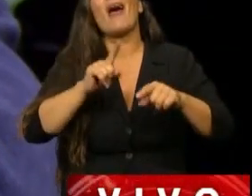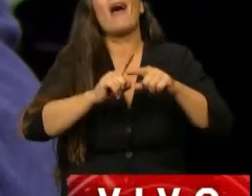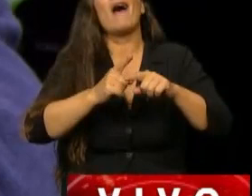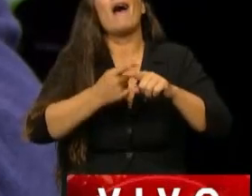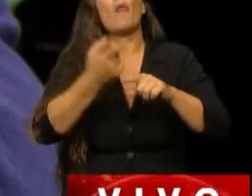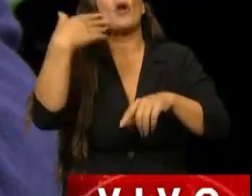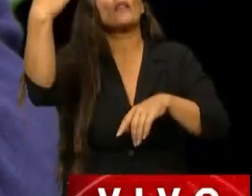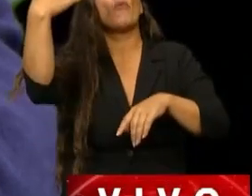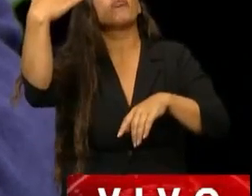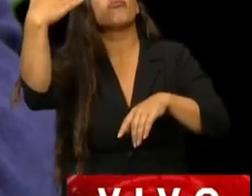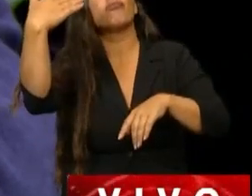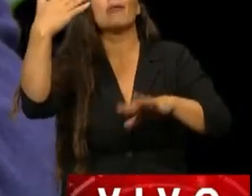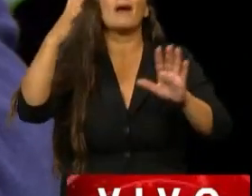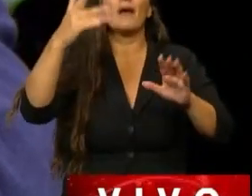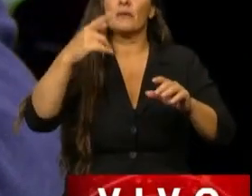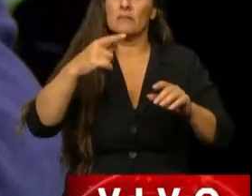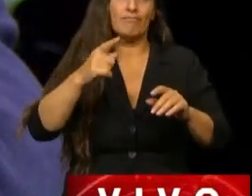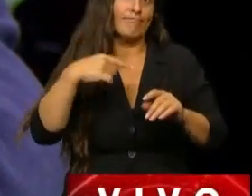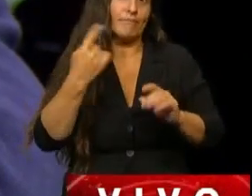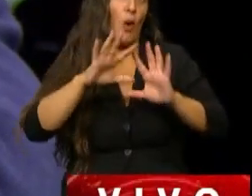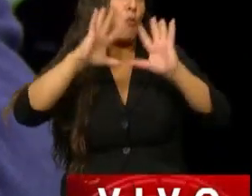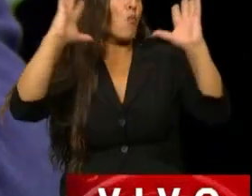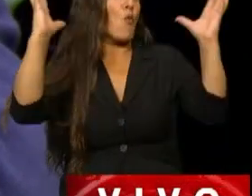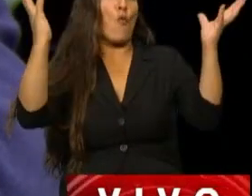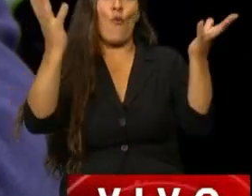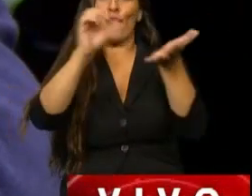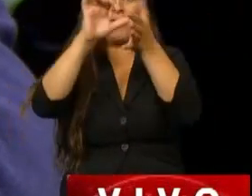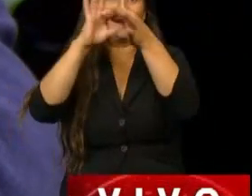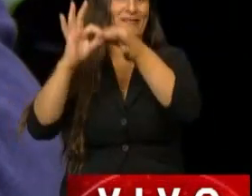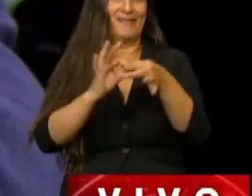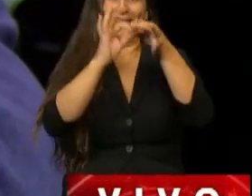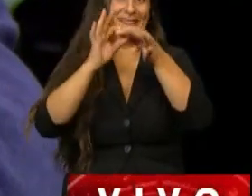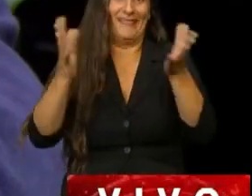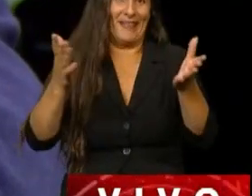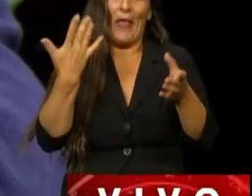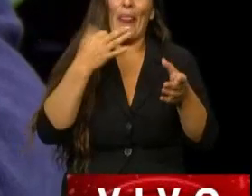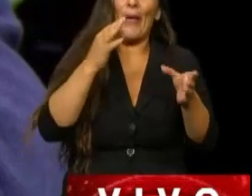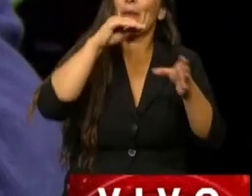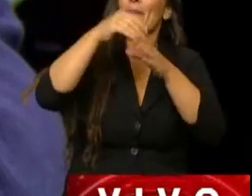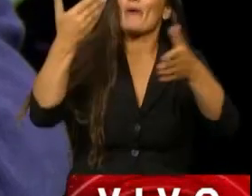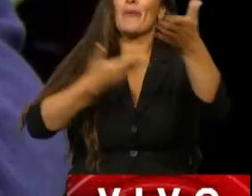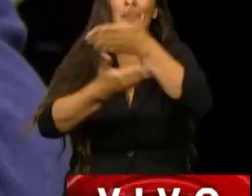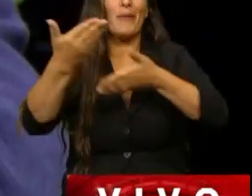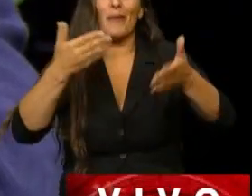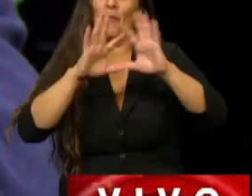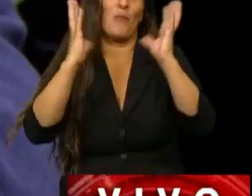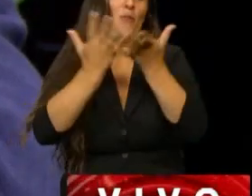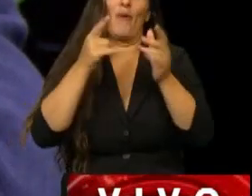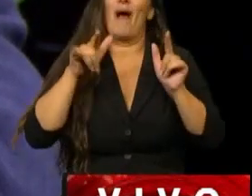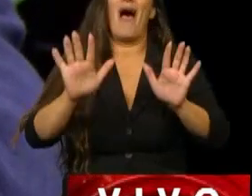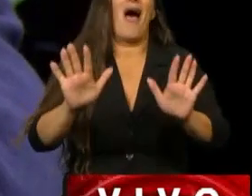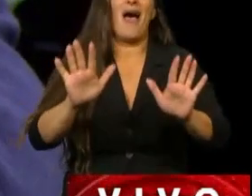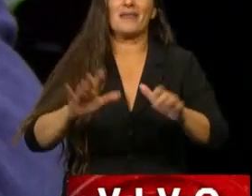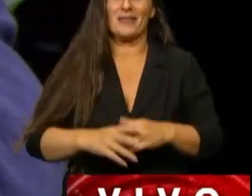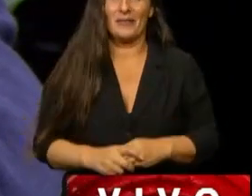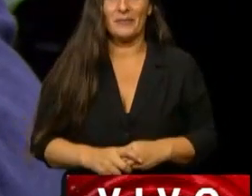político. Somos parte del mundo global contemporáneo y debemos participar de las discusiones del mundo global contemporáneo.